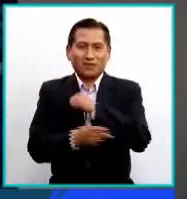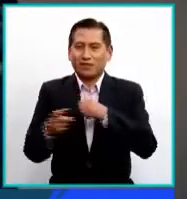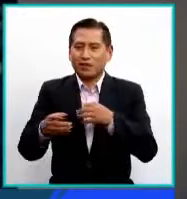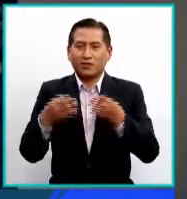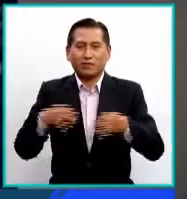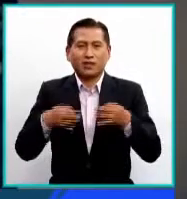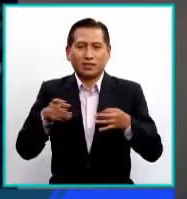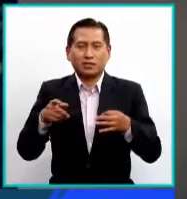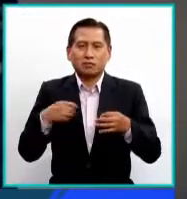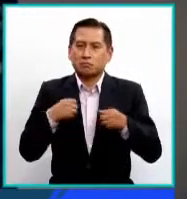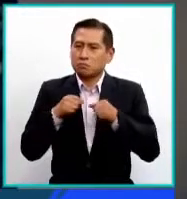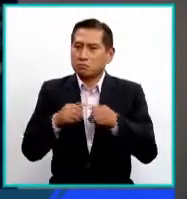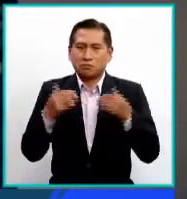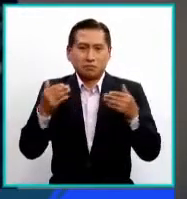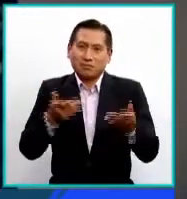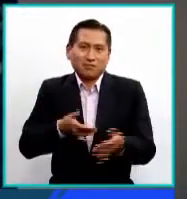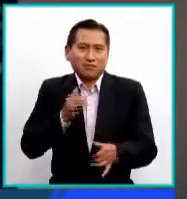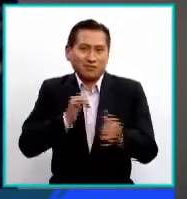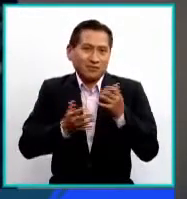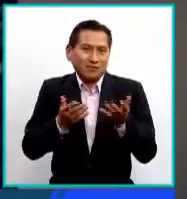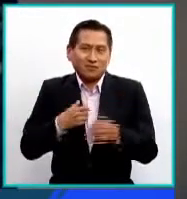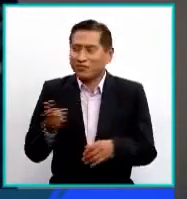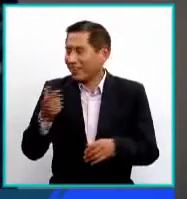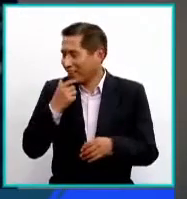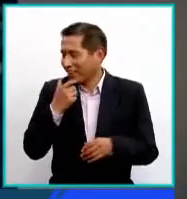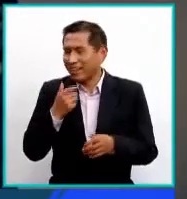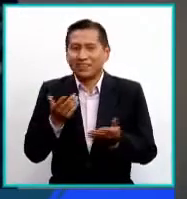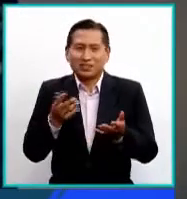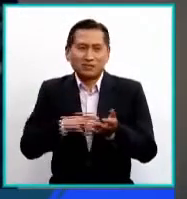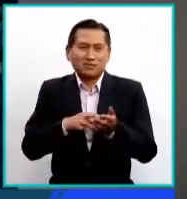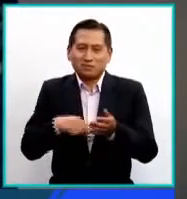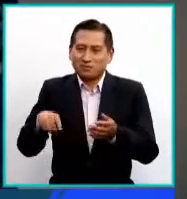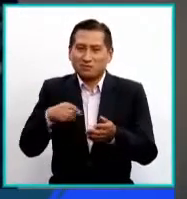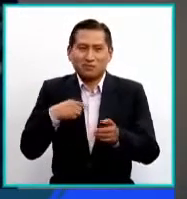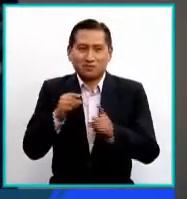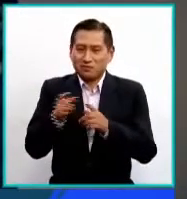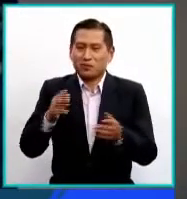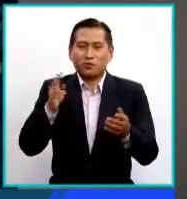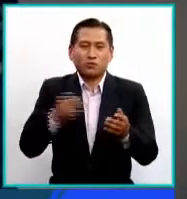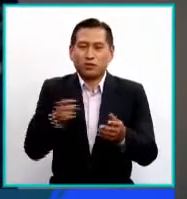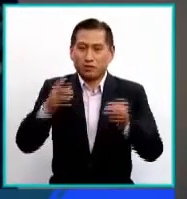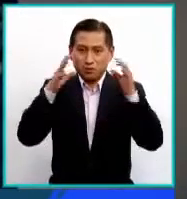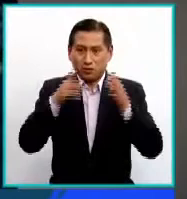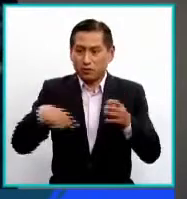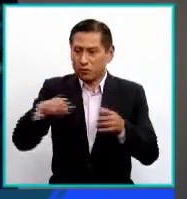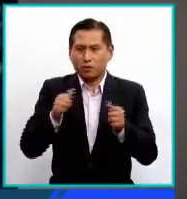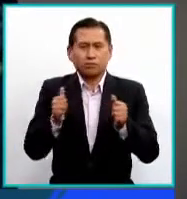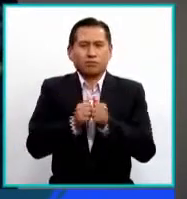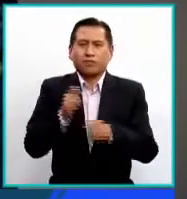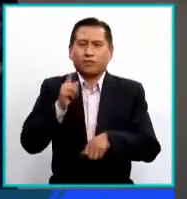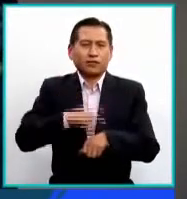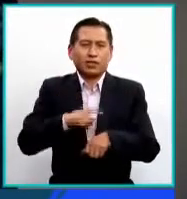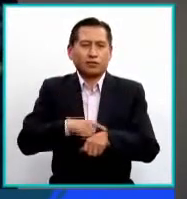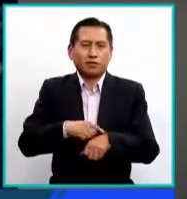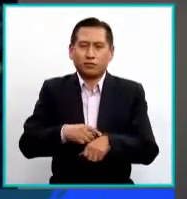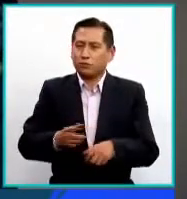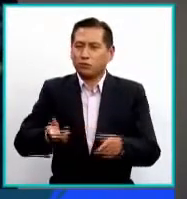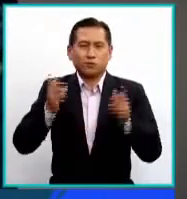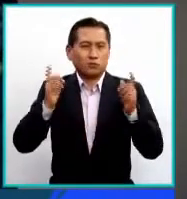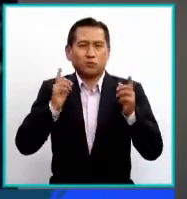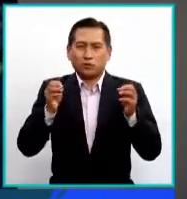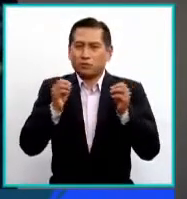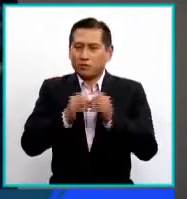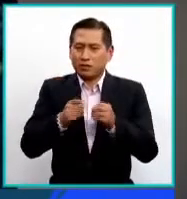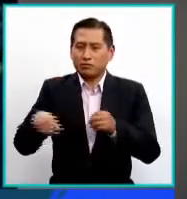después así continuamos, pues, ¿no? Claro, hay que seguir. Pero es bien interesante porque con música de maestros he vivido una época así de reventón total,